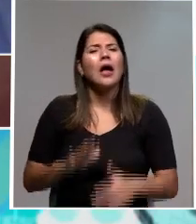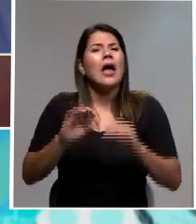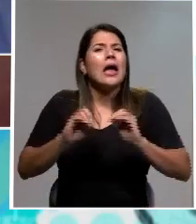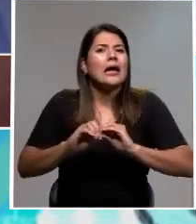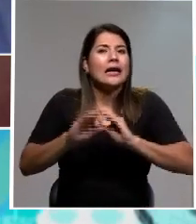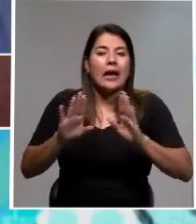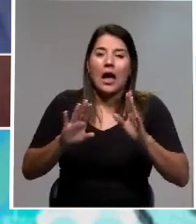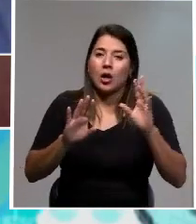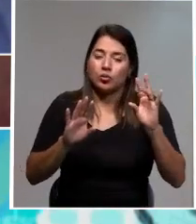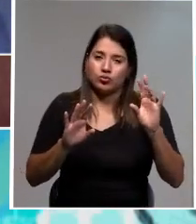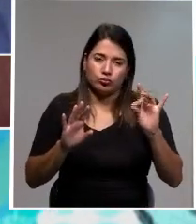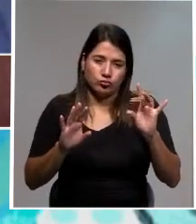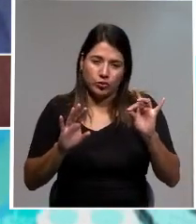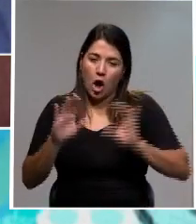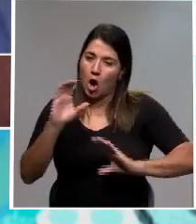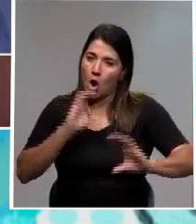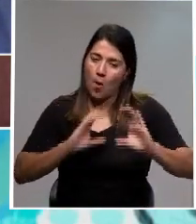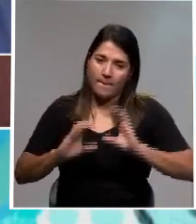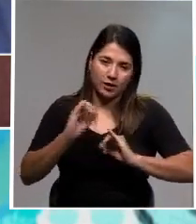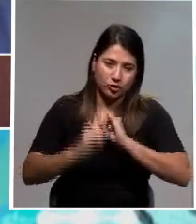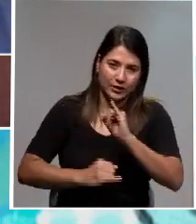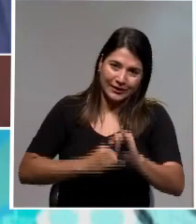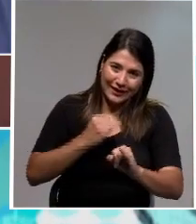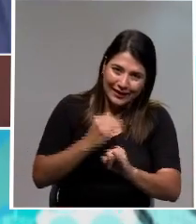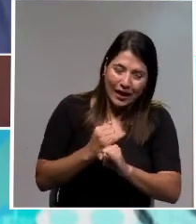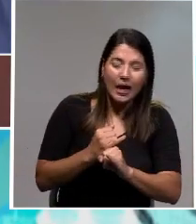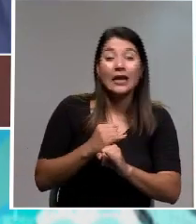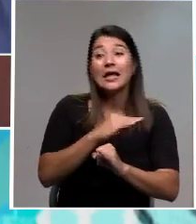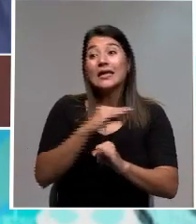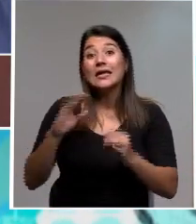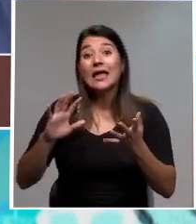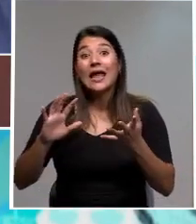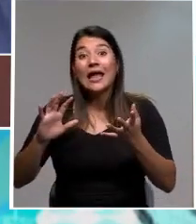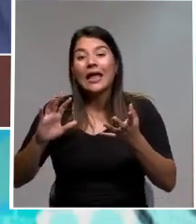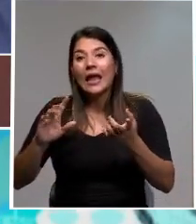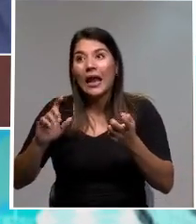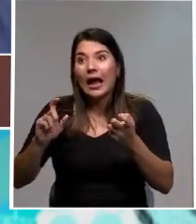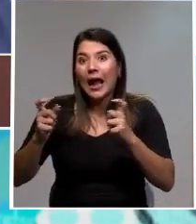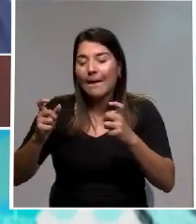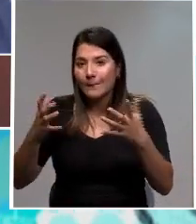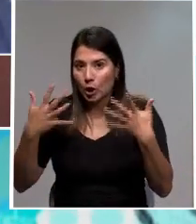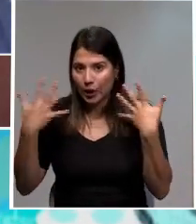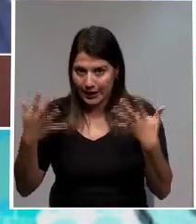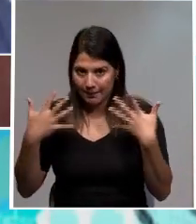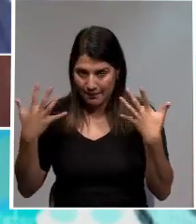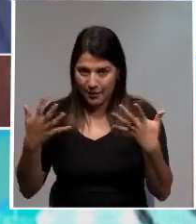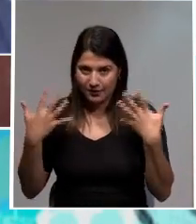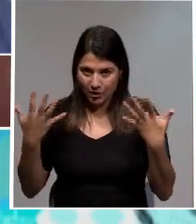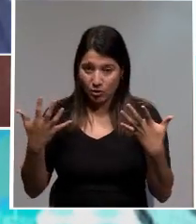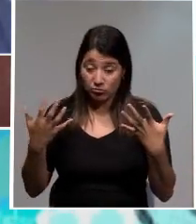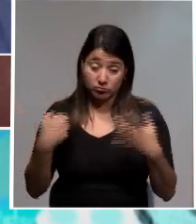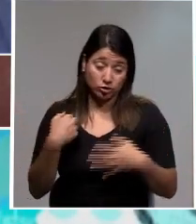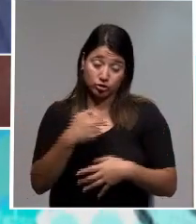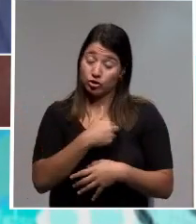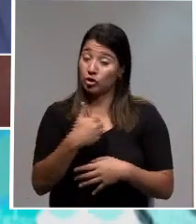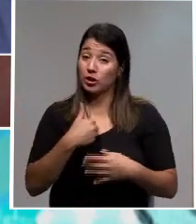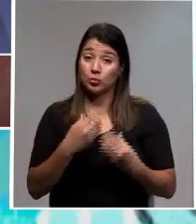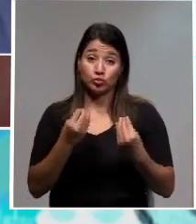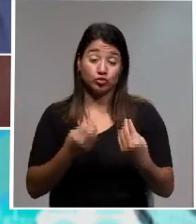ver con el comercio internacional y también con el cambio climático, del cual nosotros somos